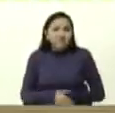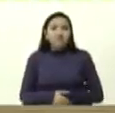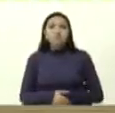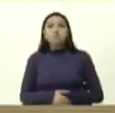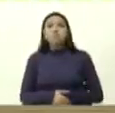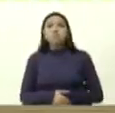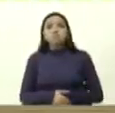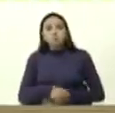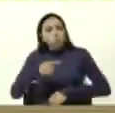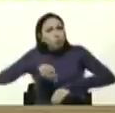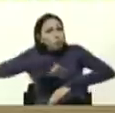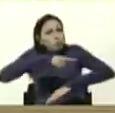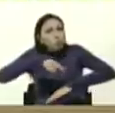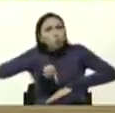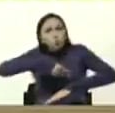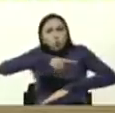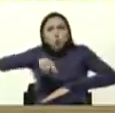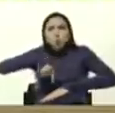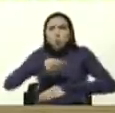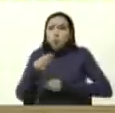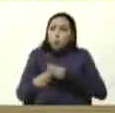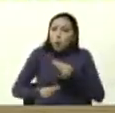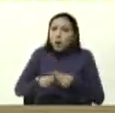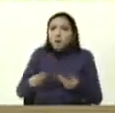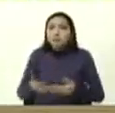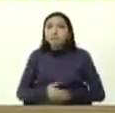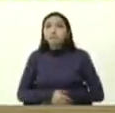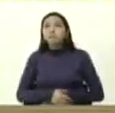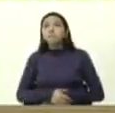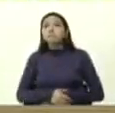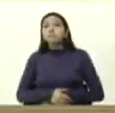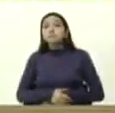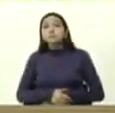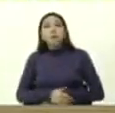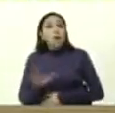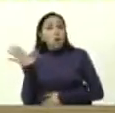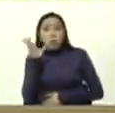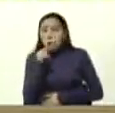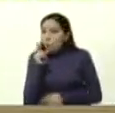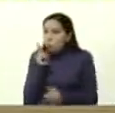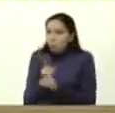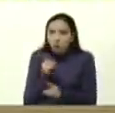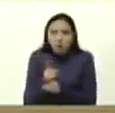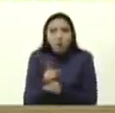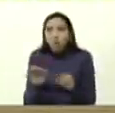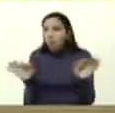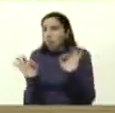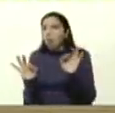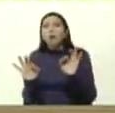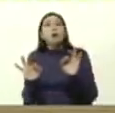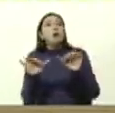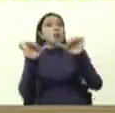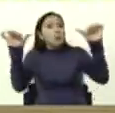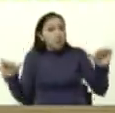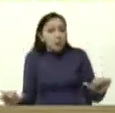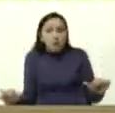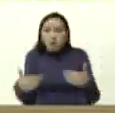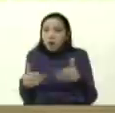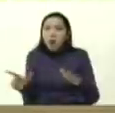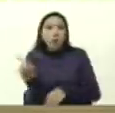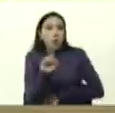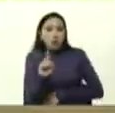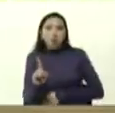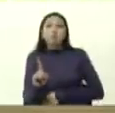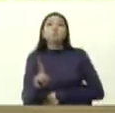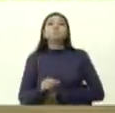horas van a estar sin sistema digital para el uso de la población. Pero a partir